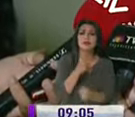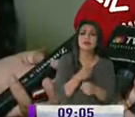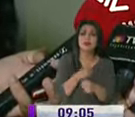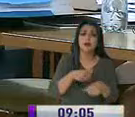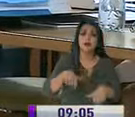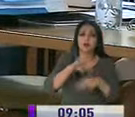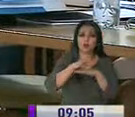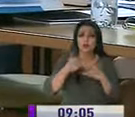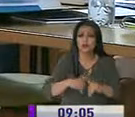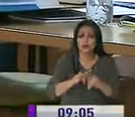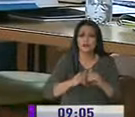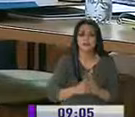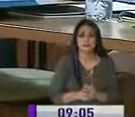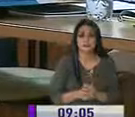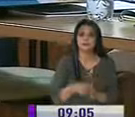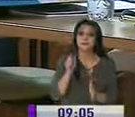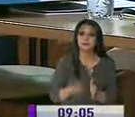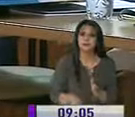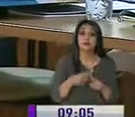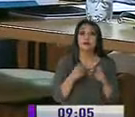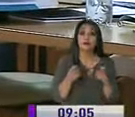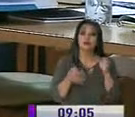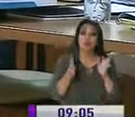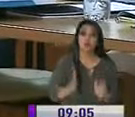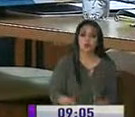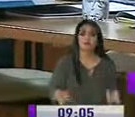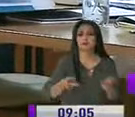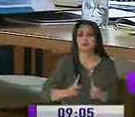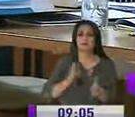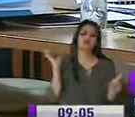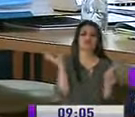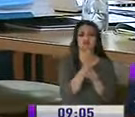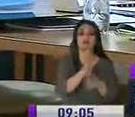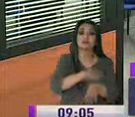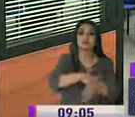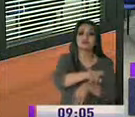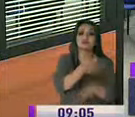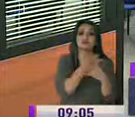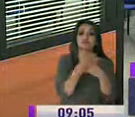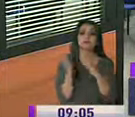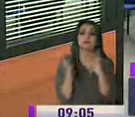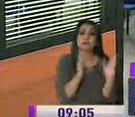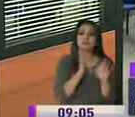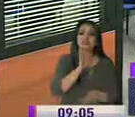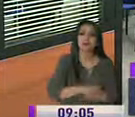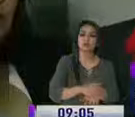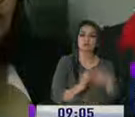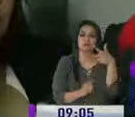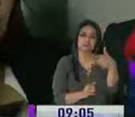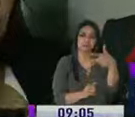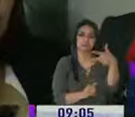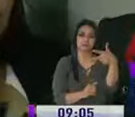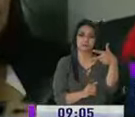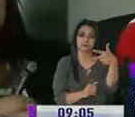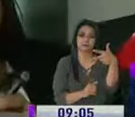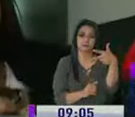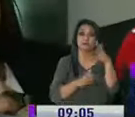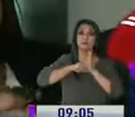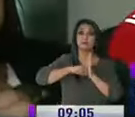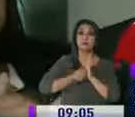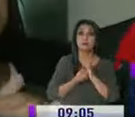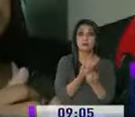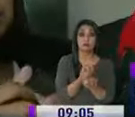el país. El abogado del ex juez se sumó a las críticas por la prisión preventiva en base a 3 hechos. En el informe de la